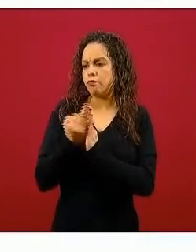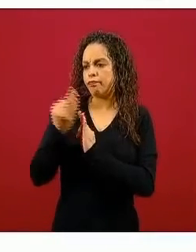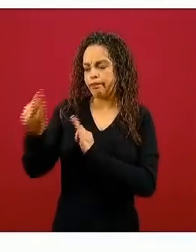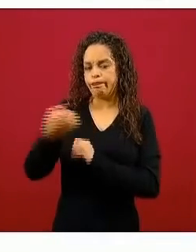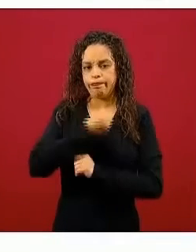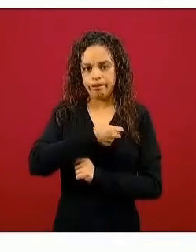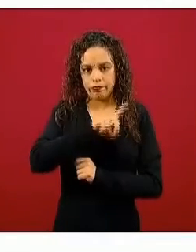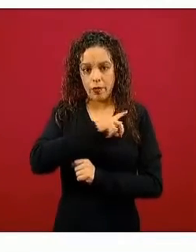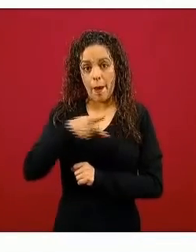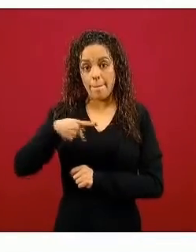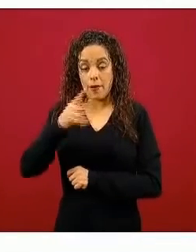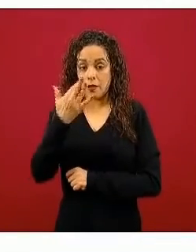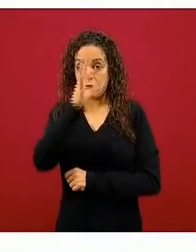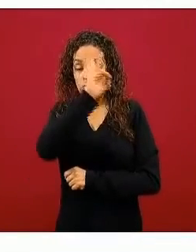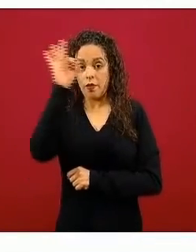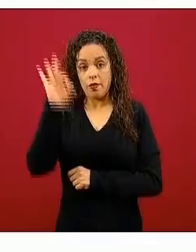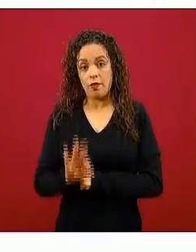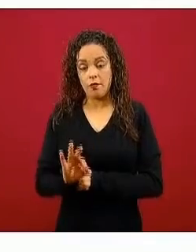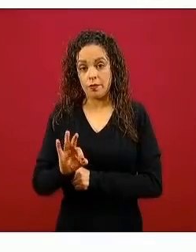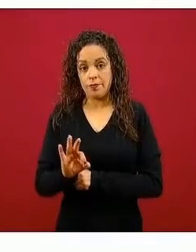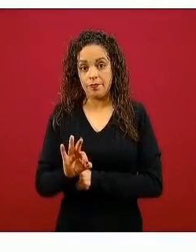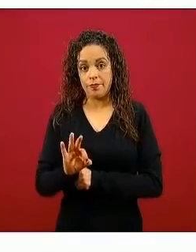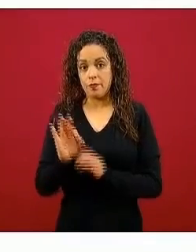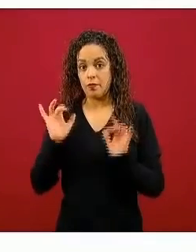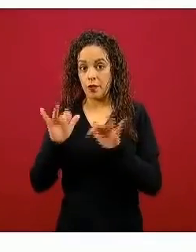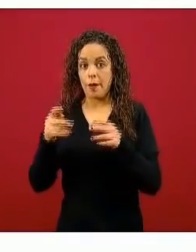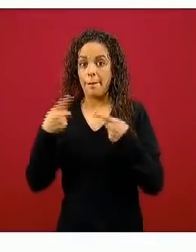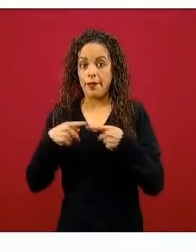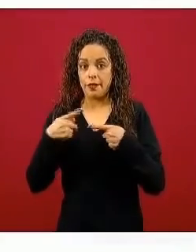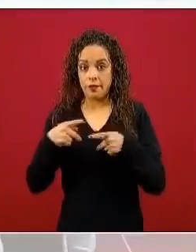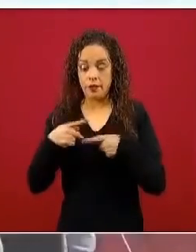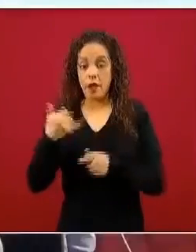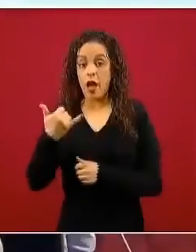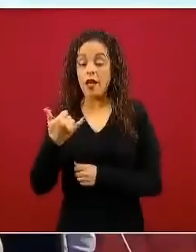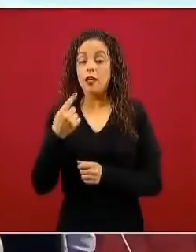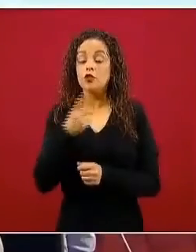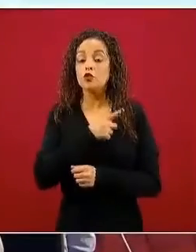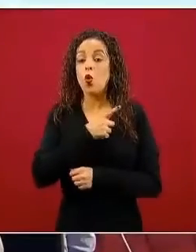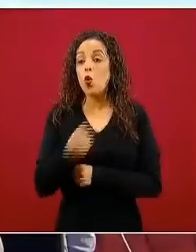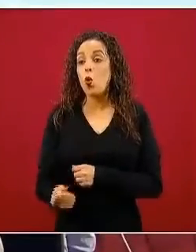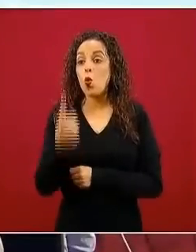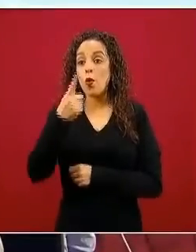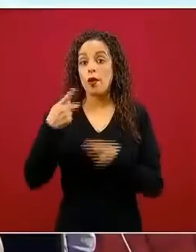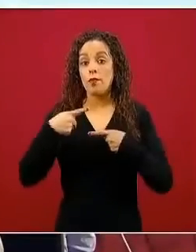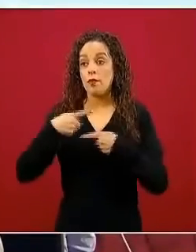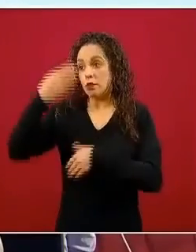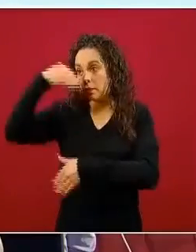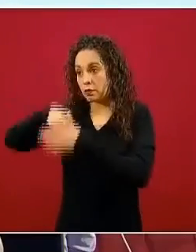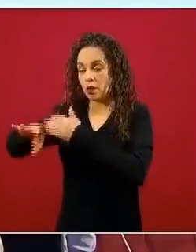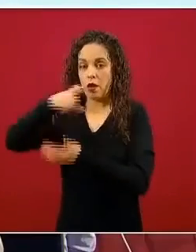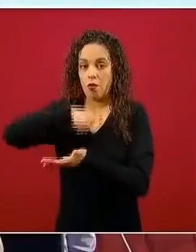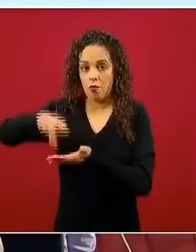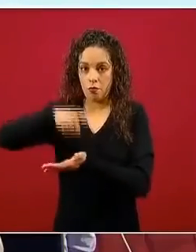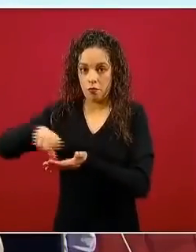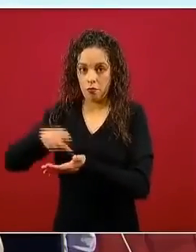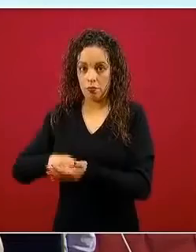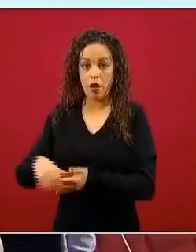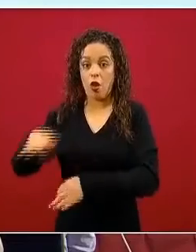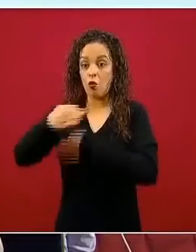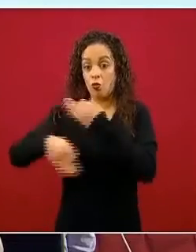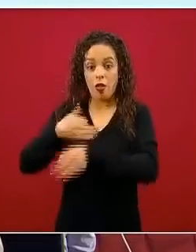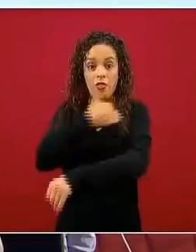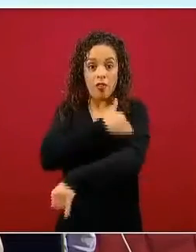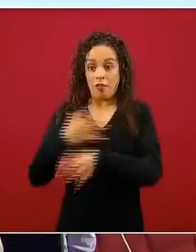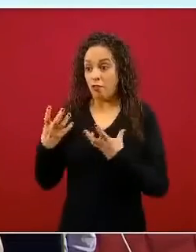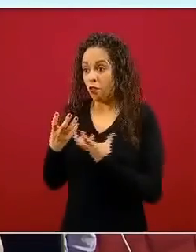un 50% y solamente permitiendo un integrante de la familia ingresar a hacer sus compras. Los